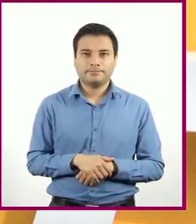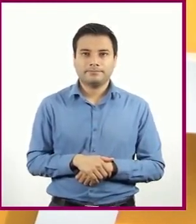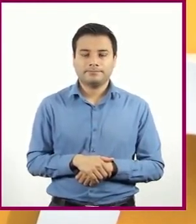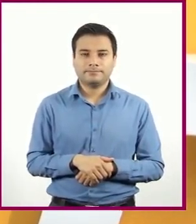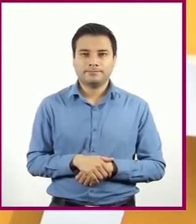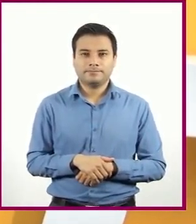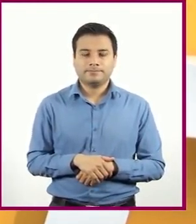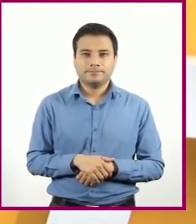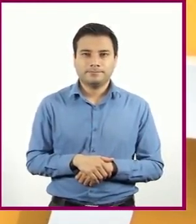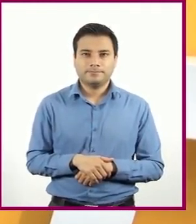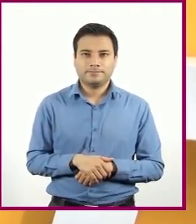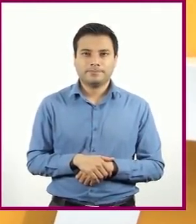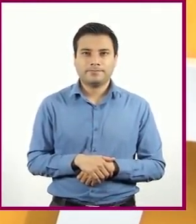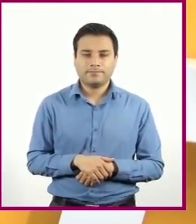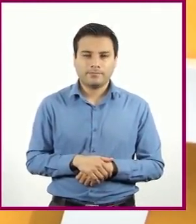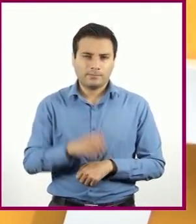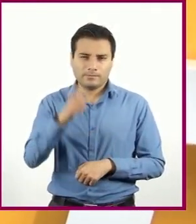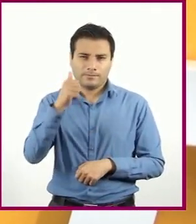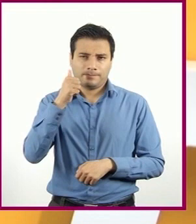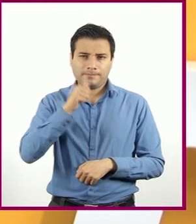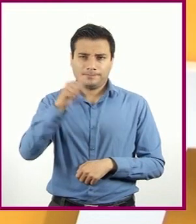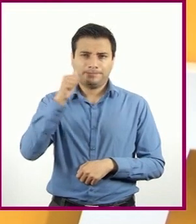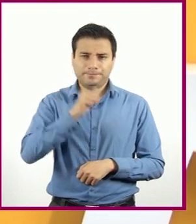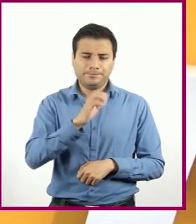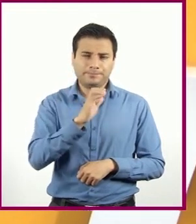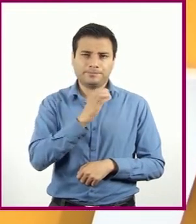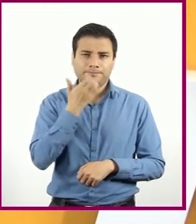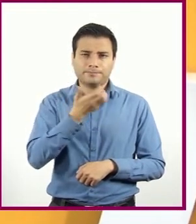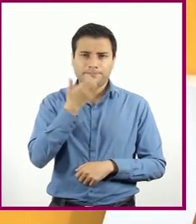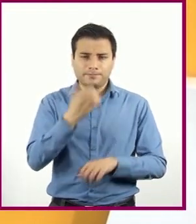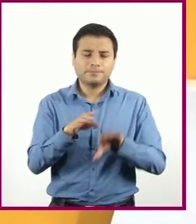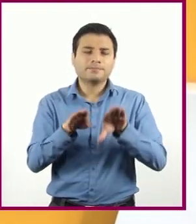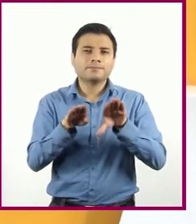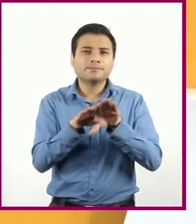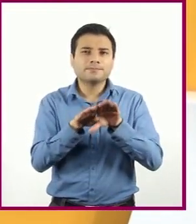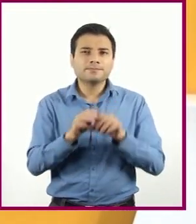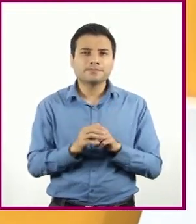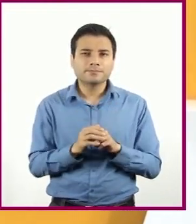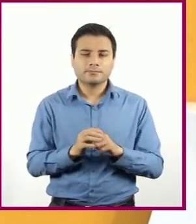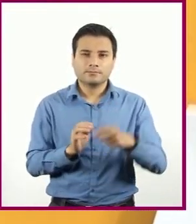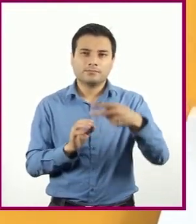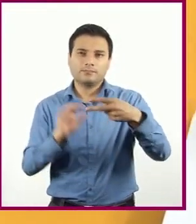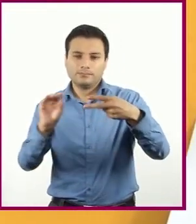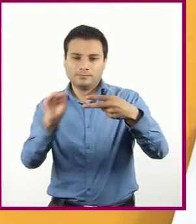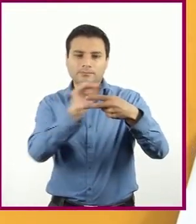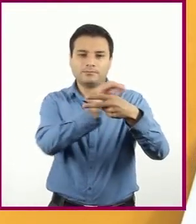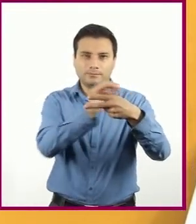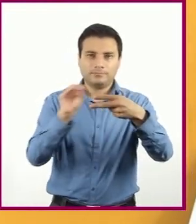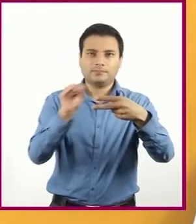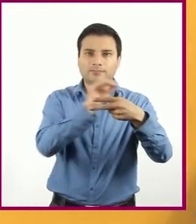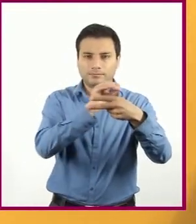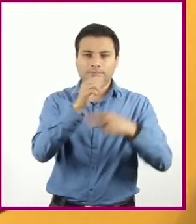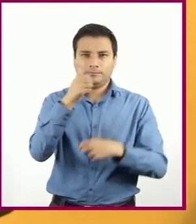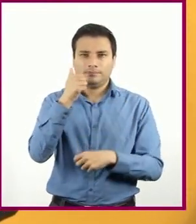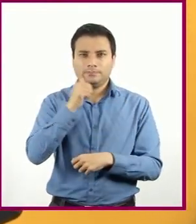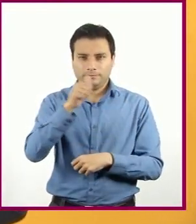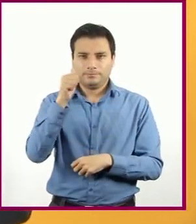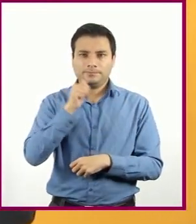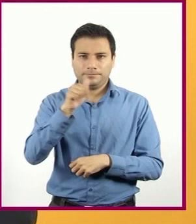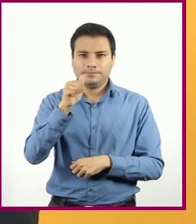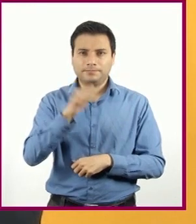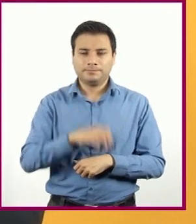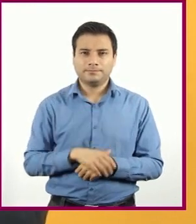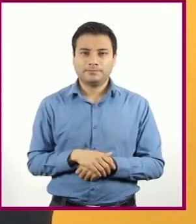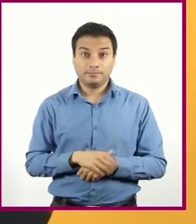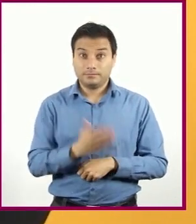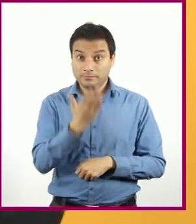incógnita. Convencionalmente, estos se trasladan al primer miembro de la igualdad y los que no la contienen al